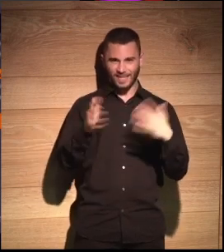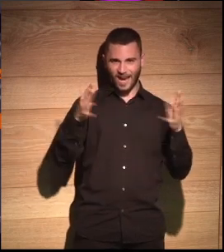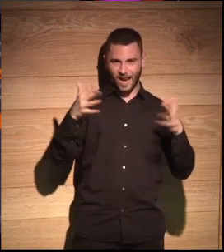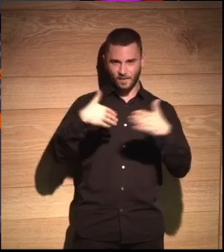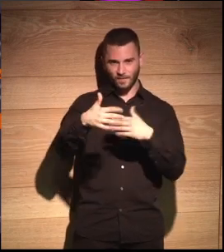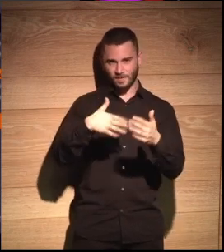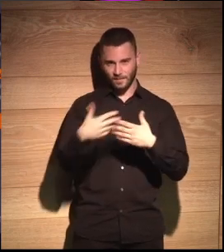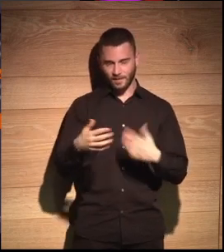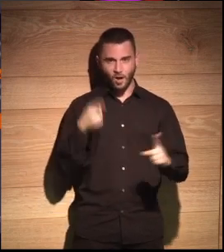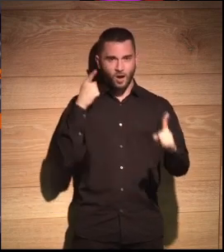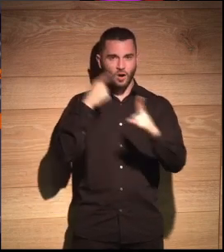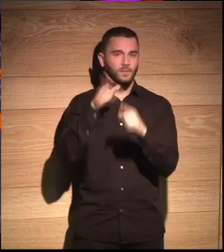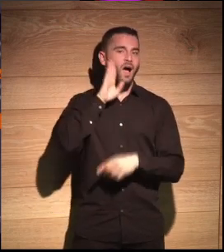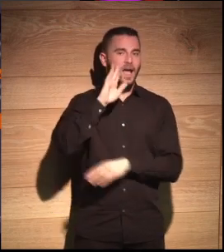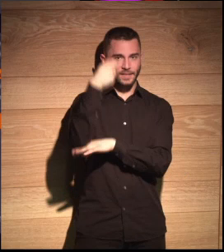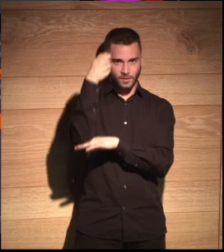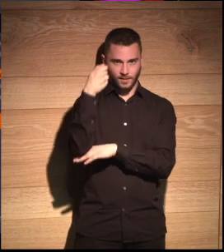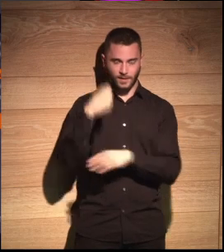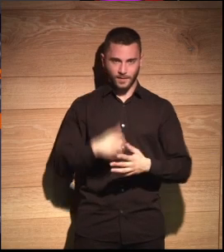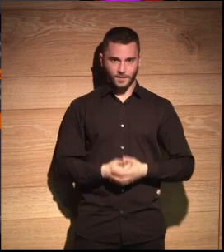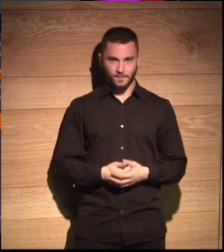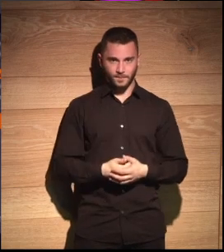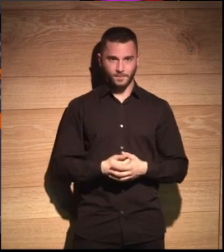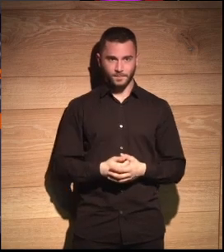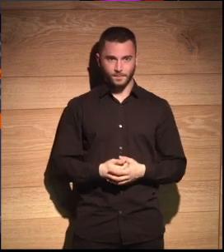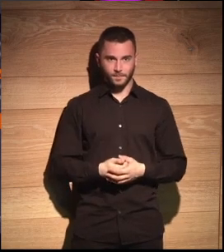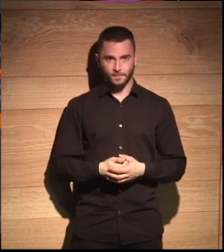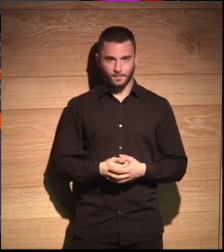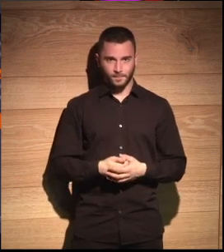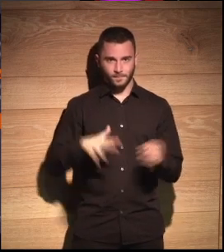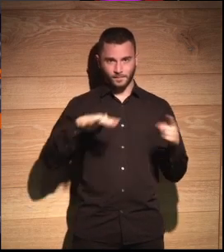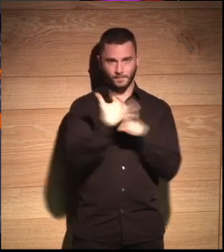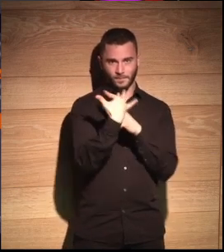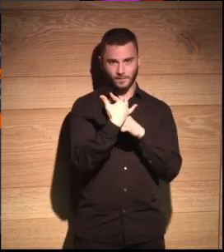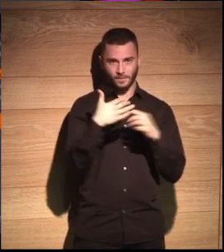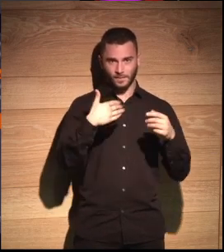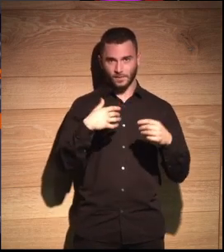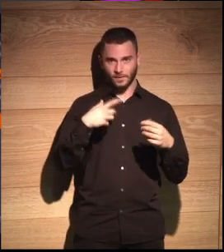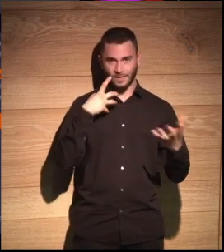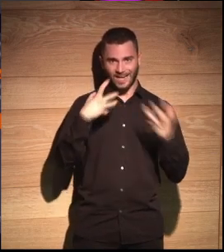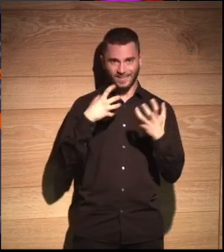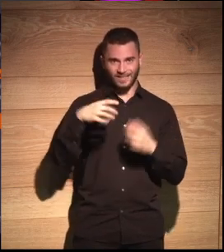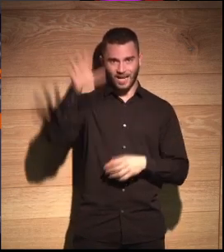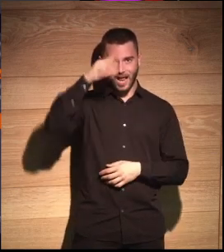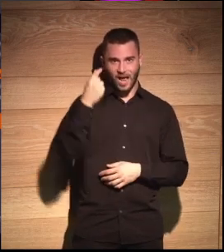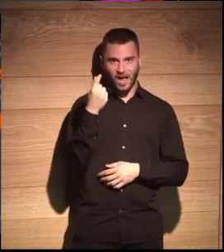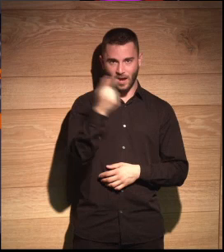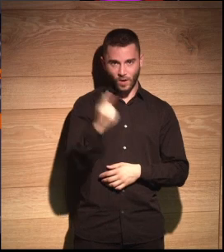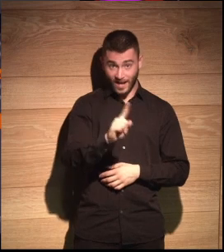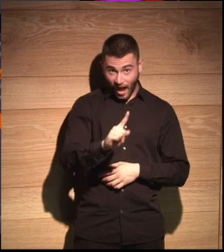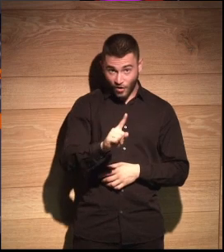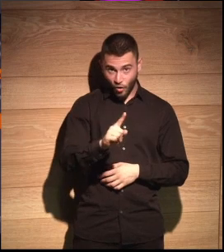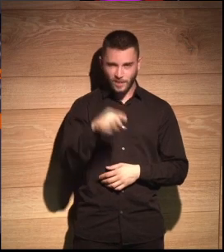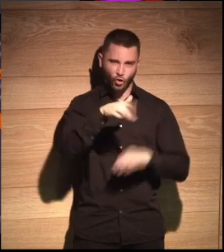poco lo que estamos diciendo, ya que no vamos a utilizar un medio artesanal como es la acuarela y estamos utilizando un medio digital que